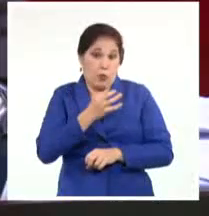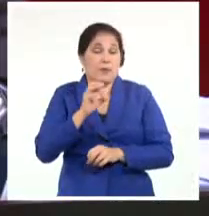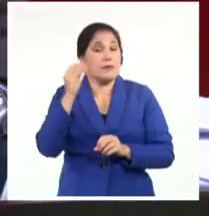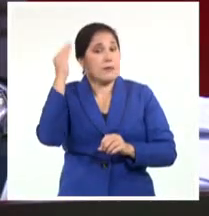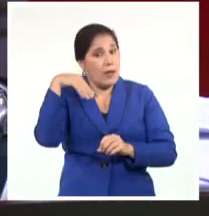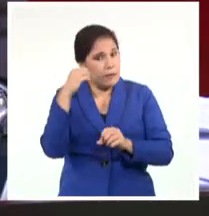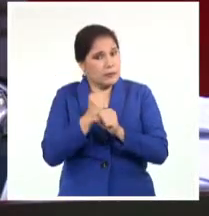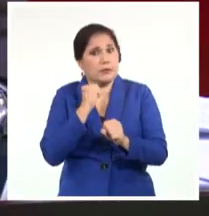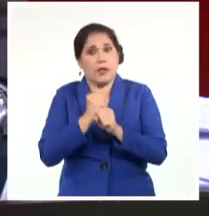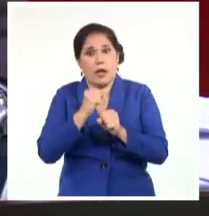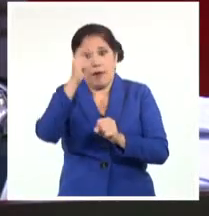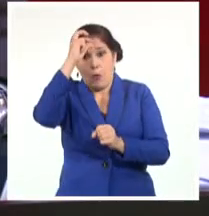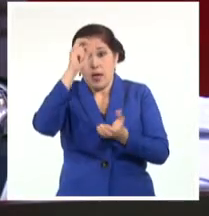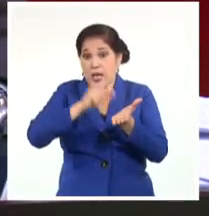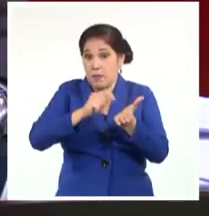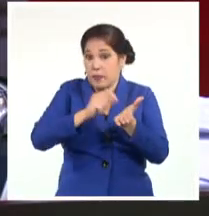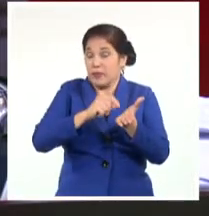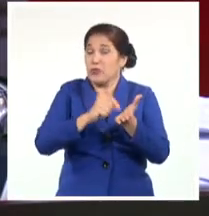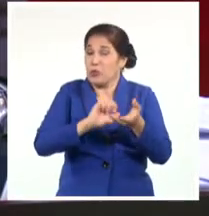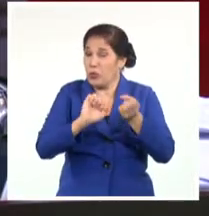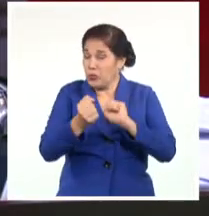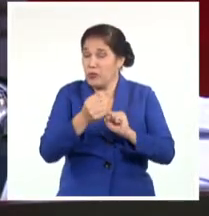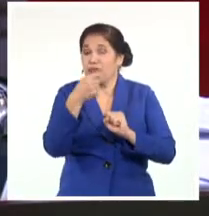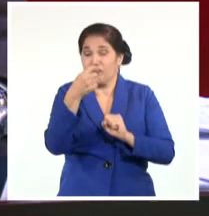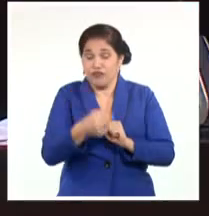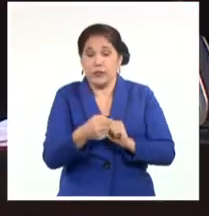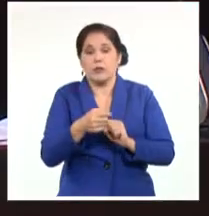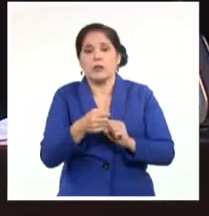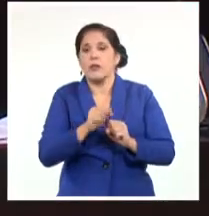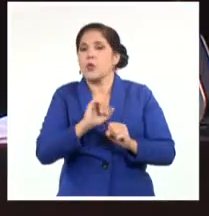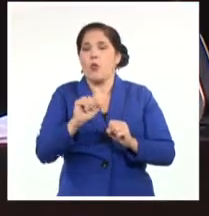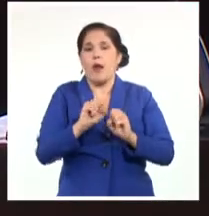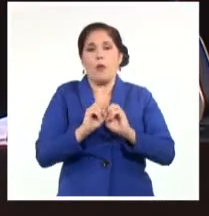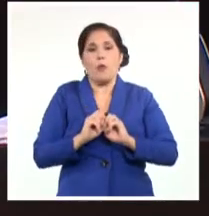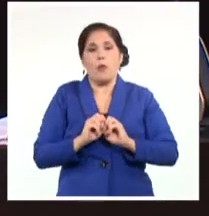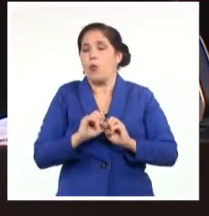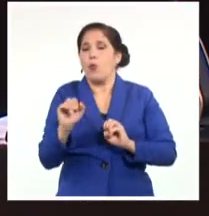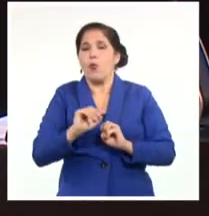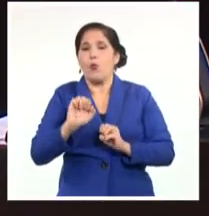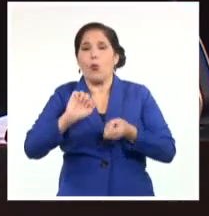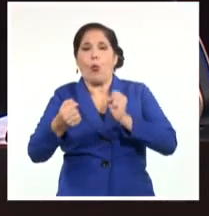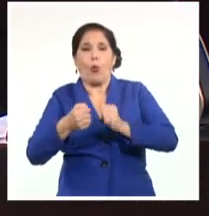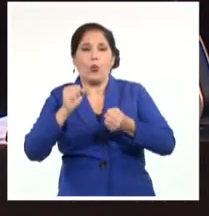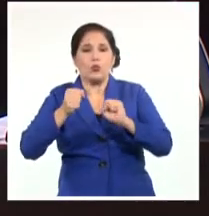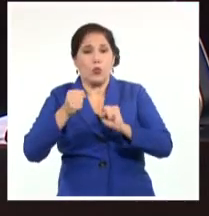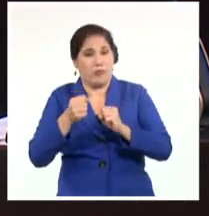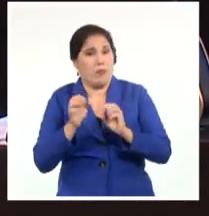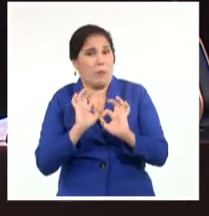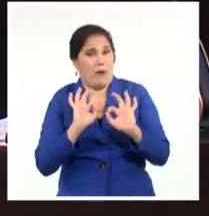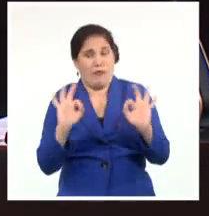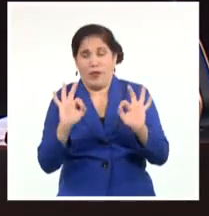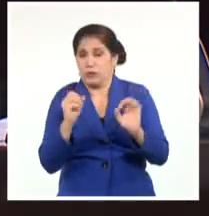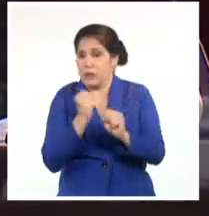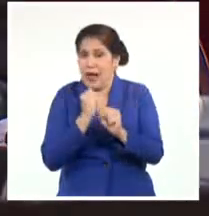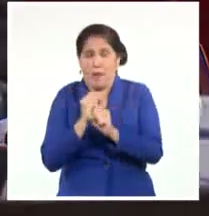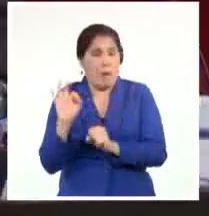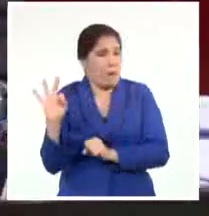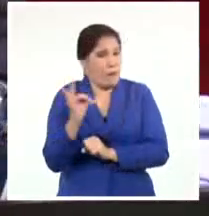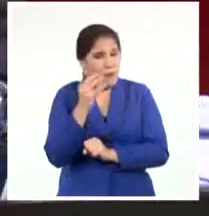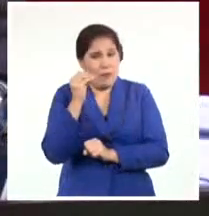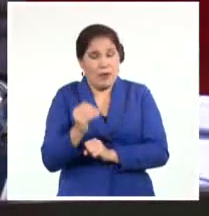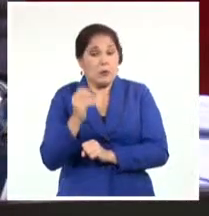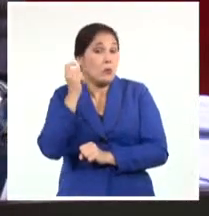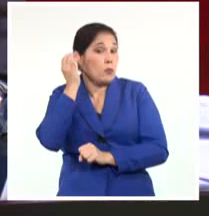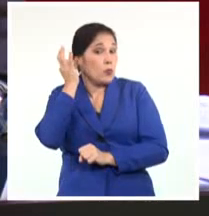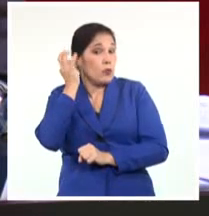labor desempeñada por la Contraloría y el consolidado prestigio del órgano de fiscalización y control, así como de su Contralora